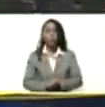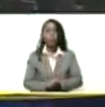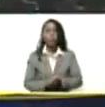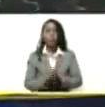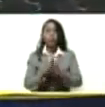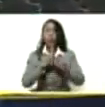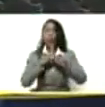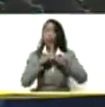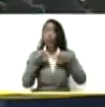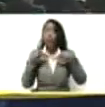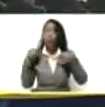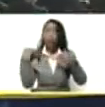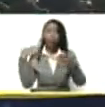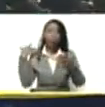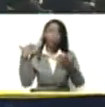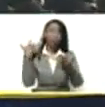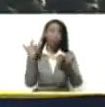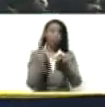a apoyarlos